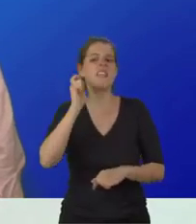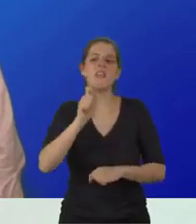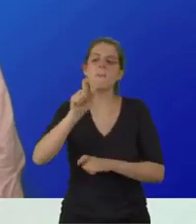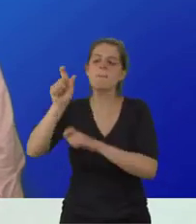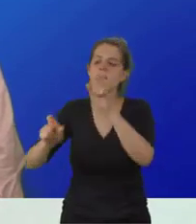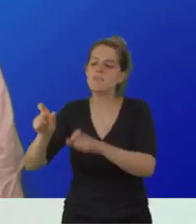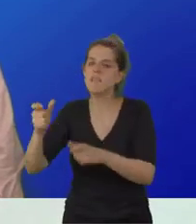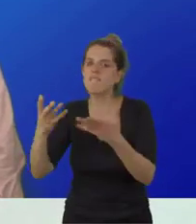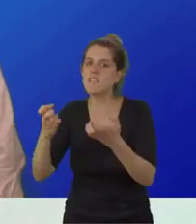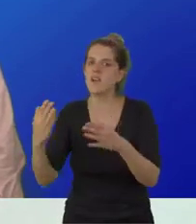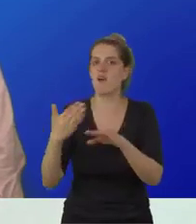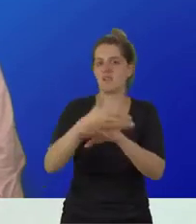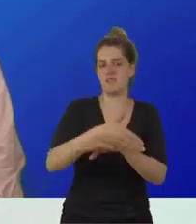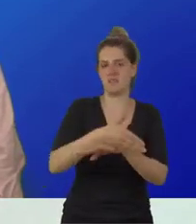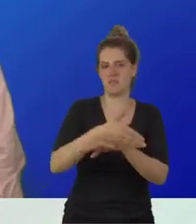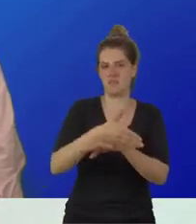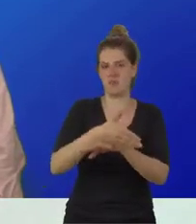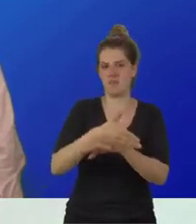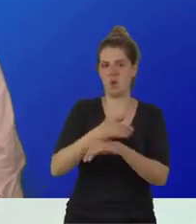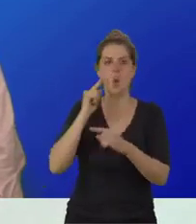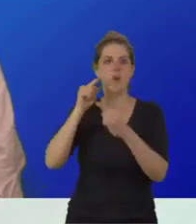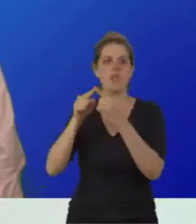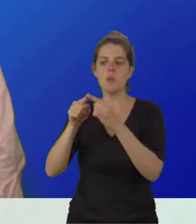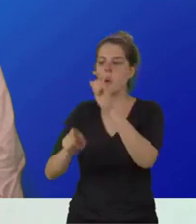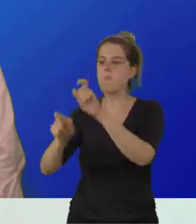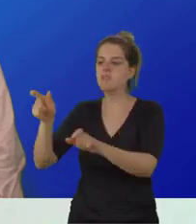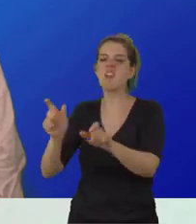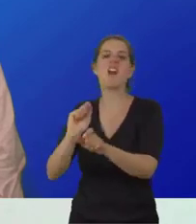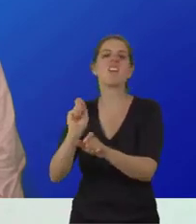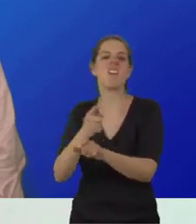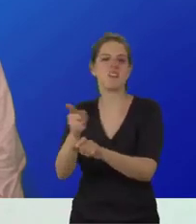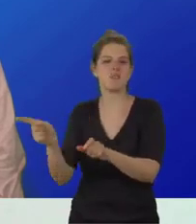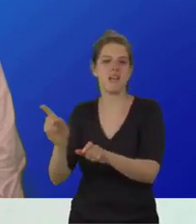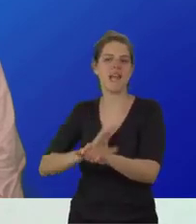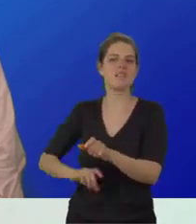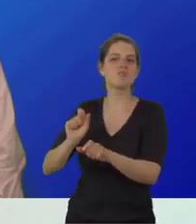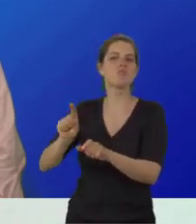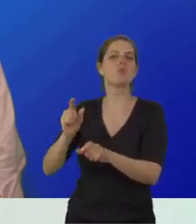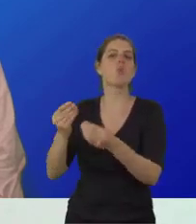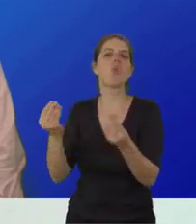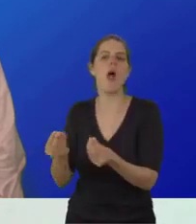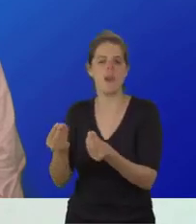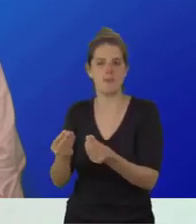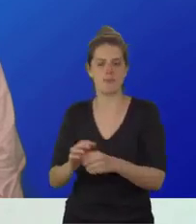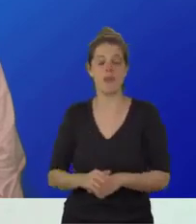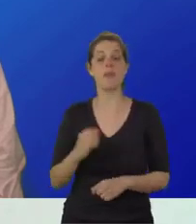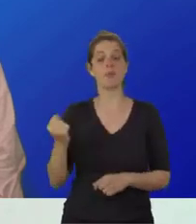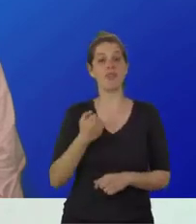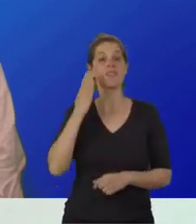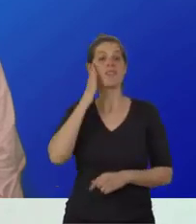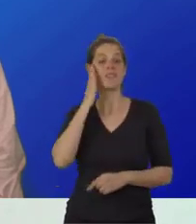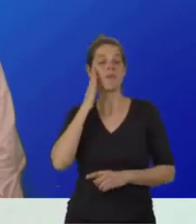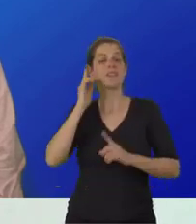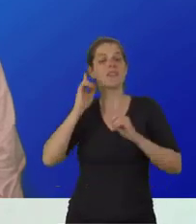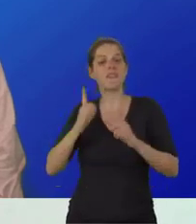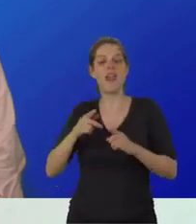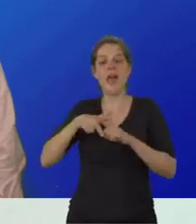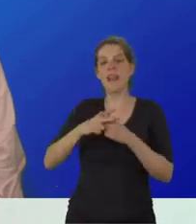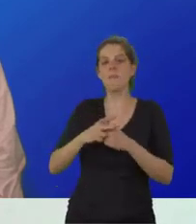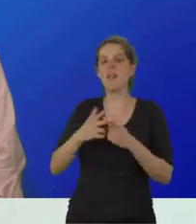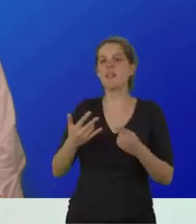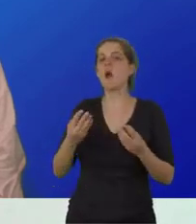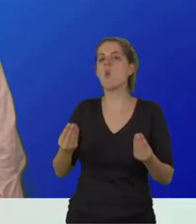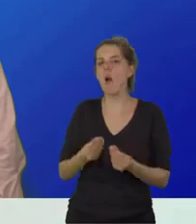población a la cual nosotros queremos dirigir el proyecto. Tenemos que pensar en las herramientas y tenemos que pensar en los actores que